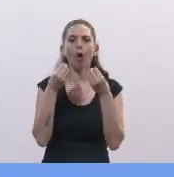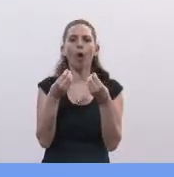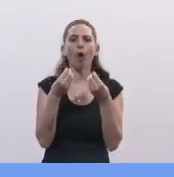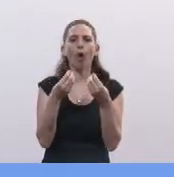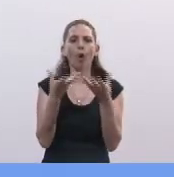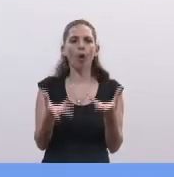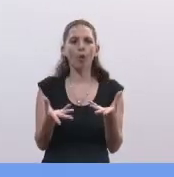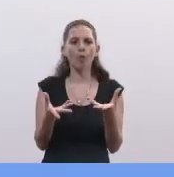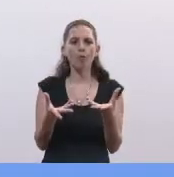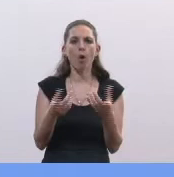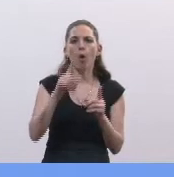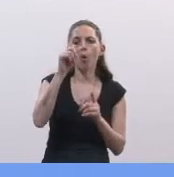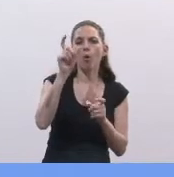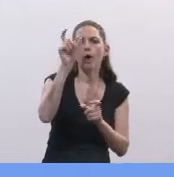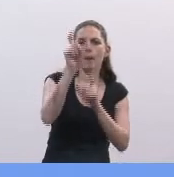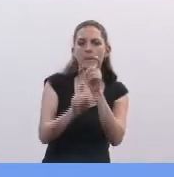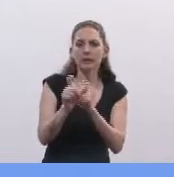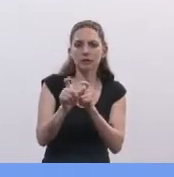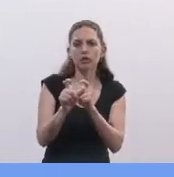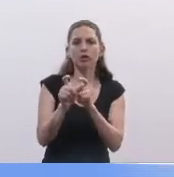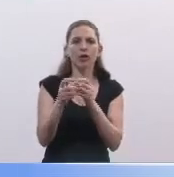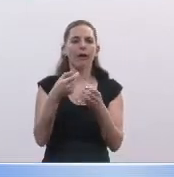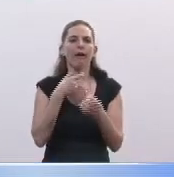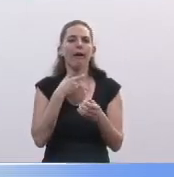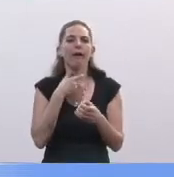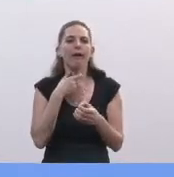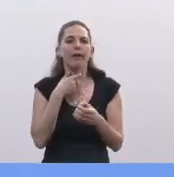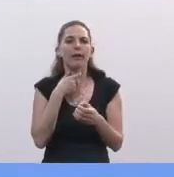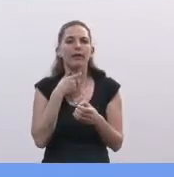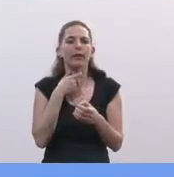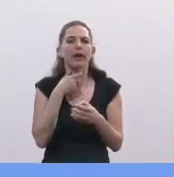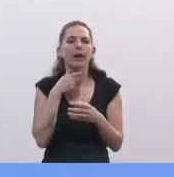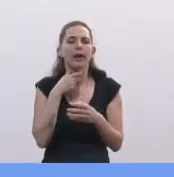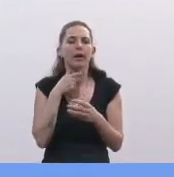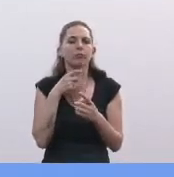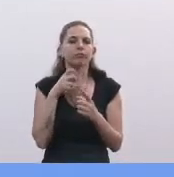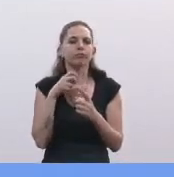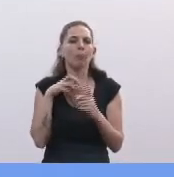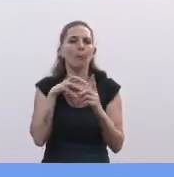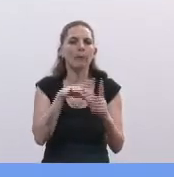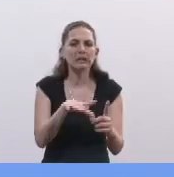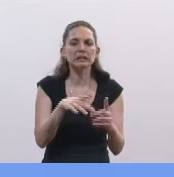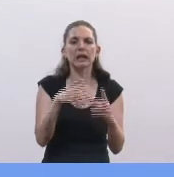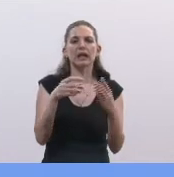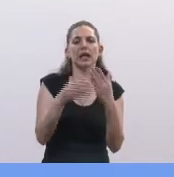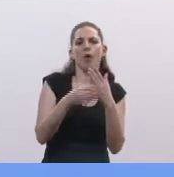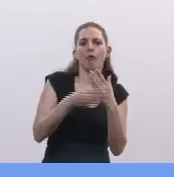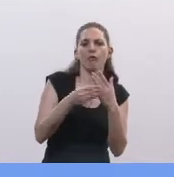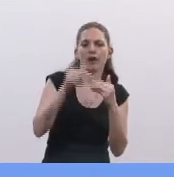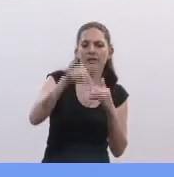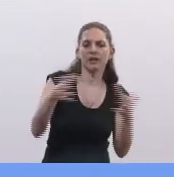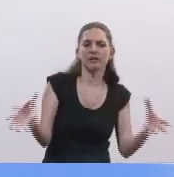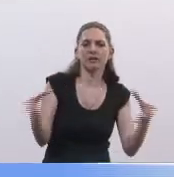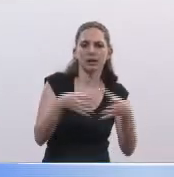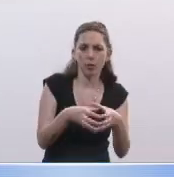¿cómo hace alguien que quiera perseguir a un fiscal con este tribunal? Un